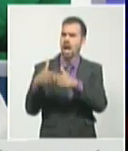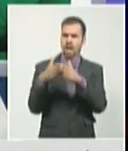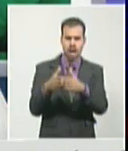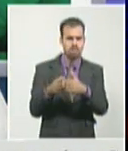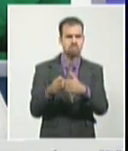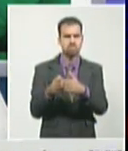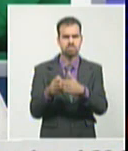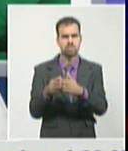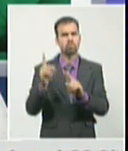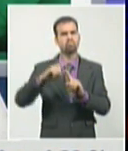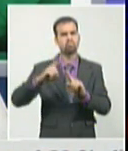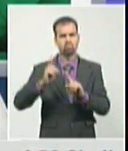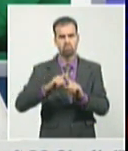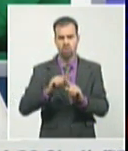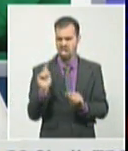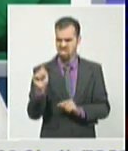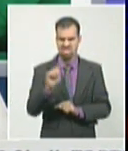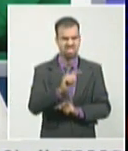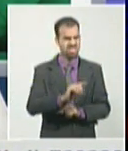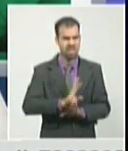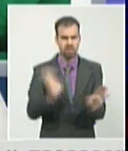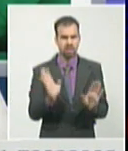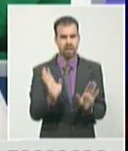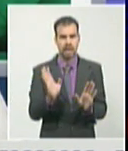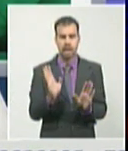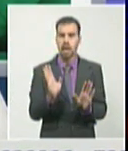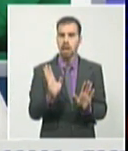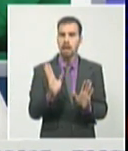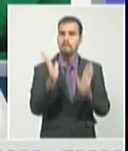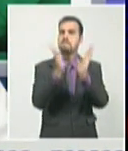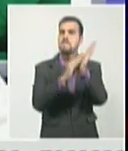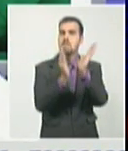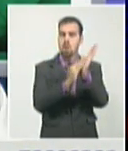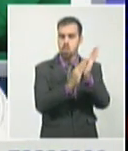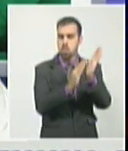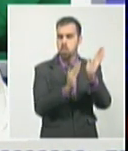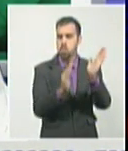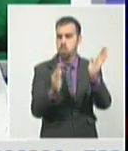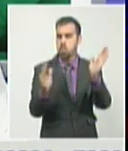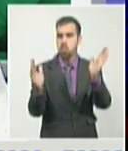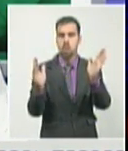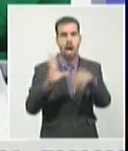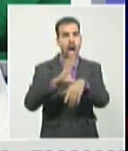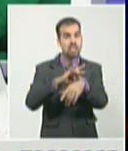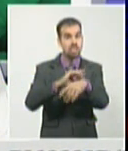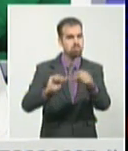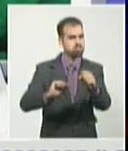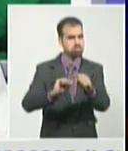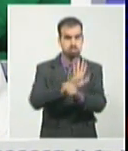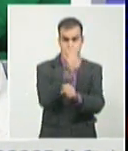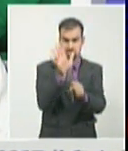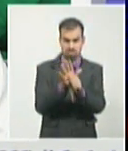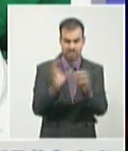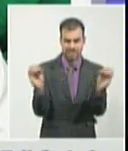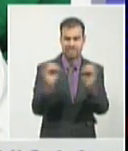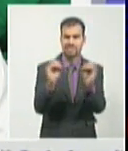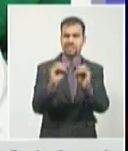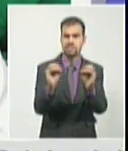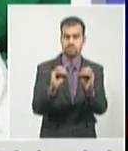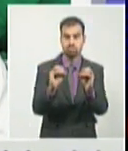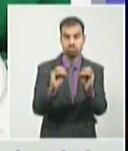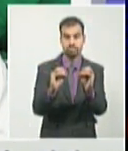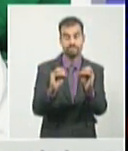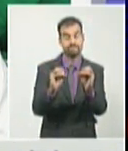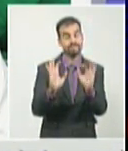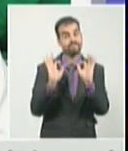tunas que realmente estuvieron meses sino sin informar un solo caso y lamentablemente